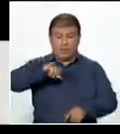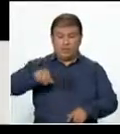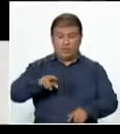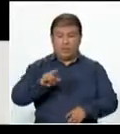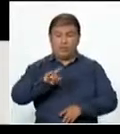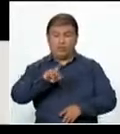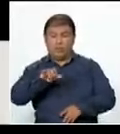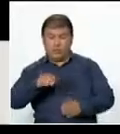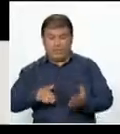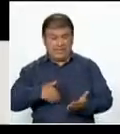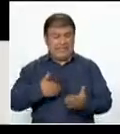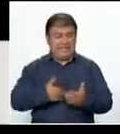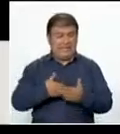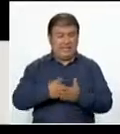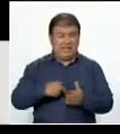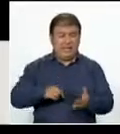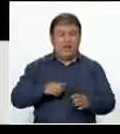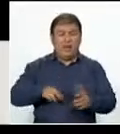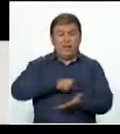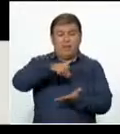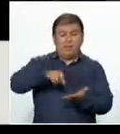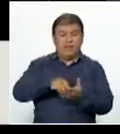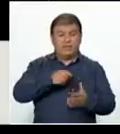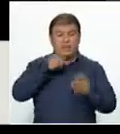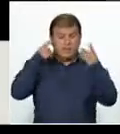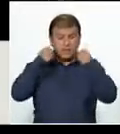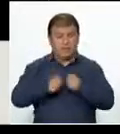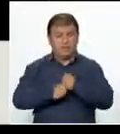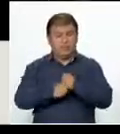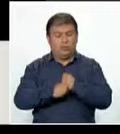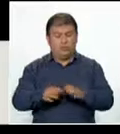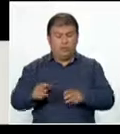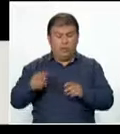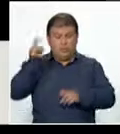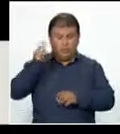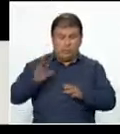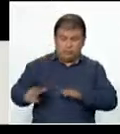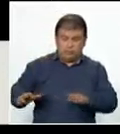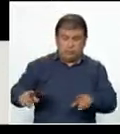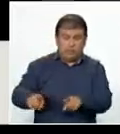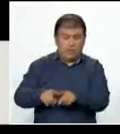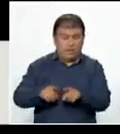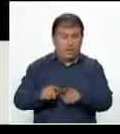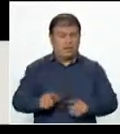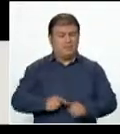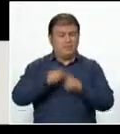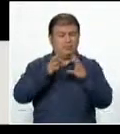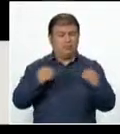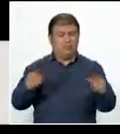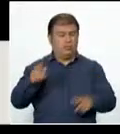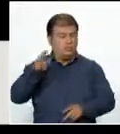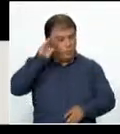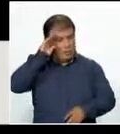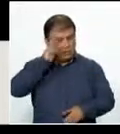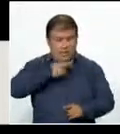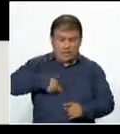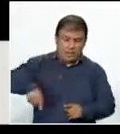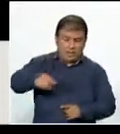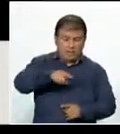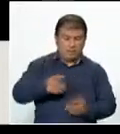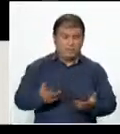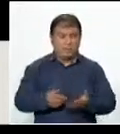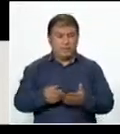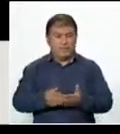de la Plaza San Martín, donde se encuentran los maestros concentrados todavía, José. Hay un resguardo adicional especial, se ha reforzado la zona,